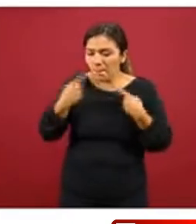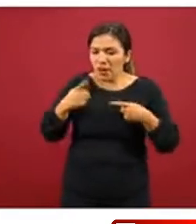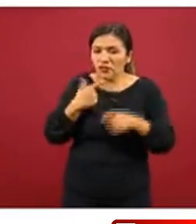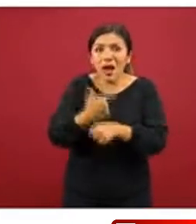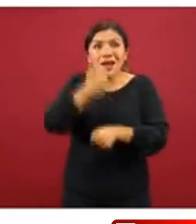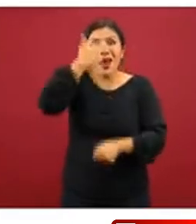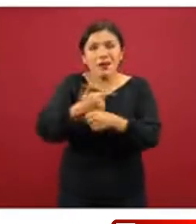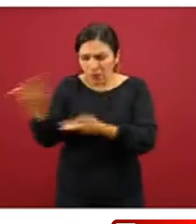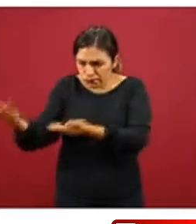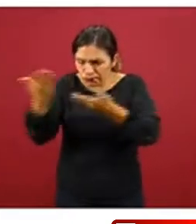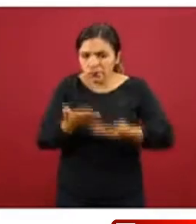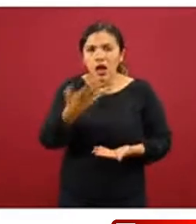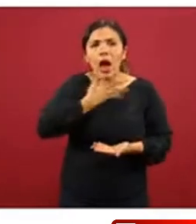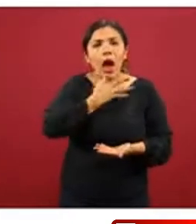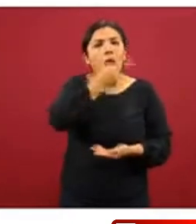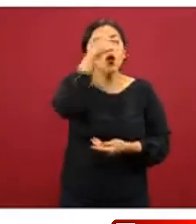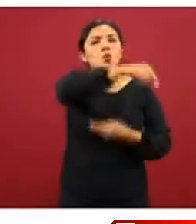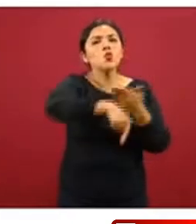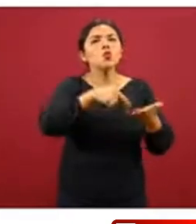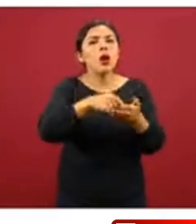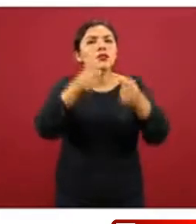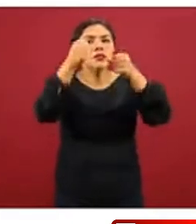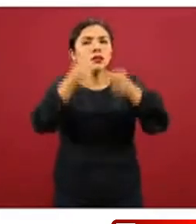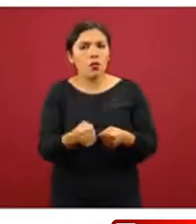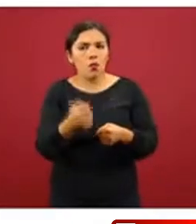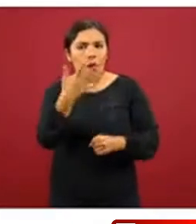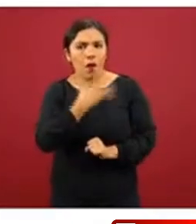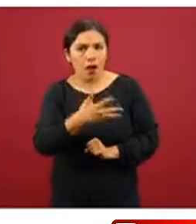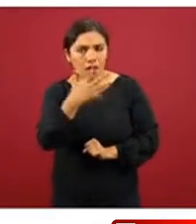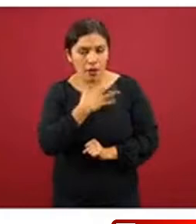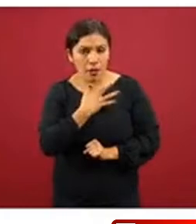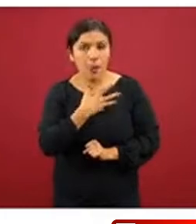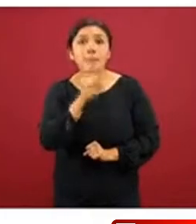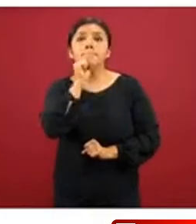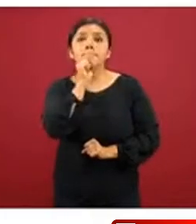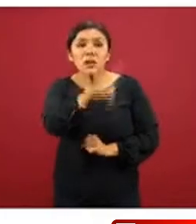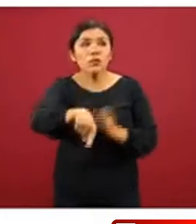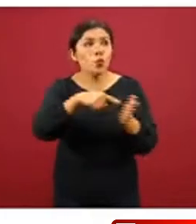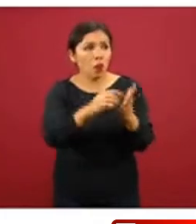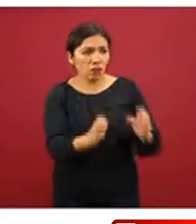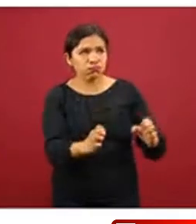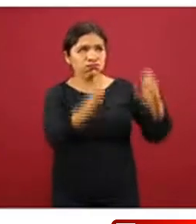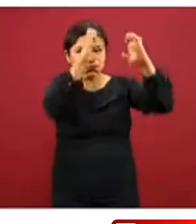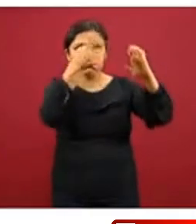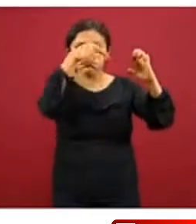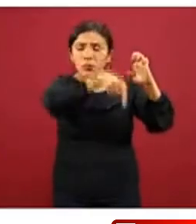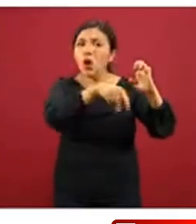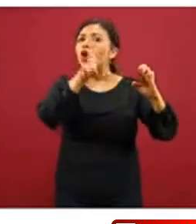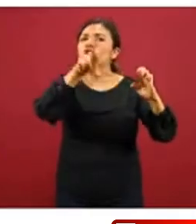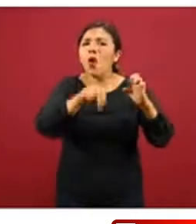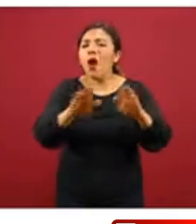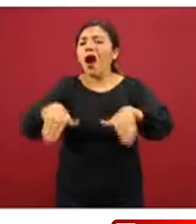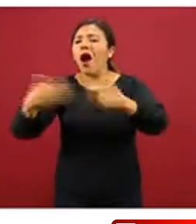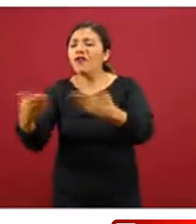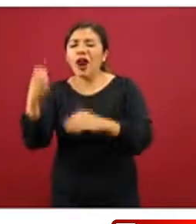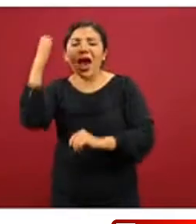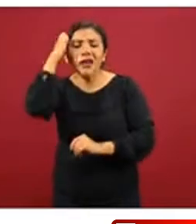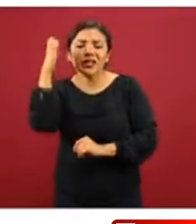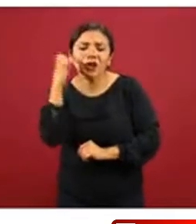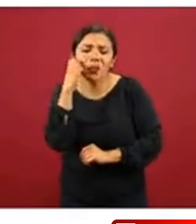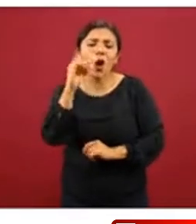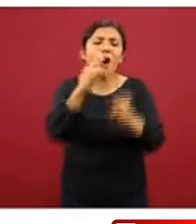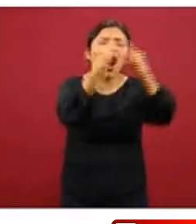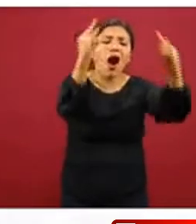pacientes graves que nos van a llegar. Y en su misma infraestructura, no en el estacionamiento, no en tiendas de